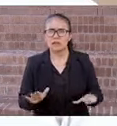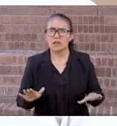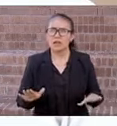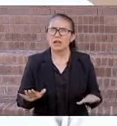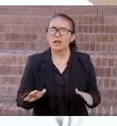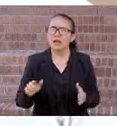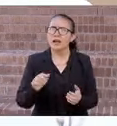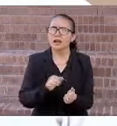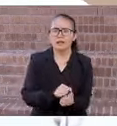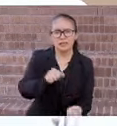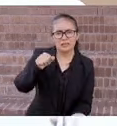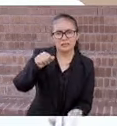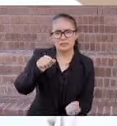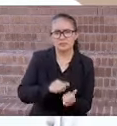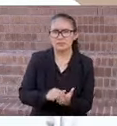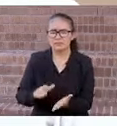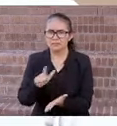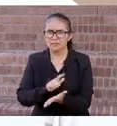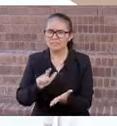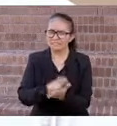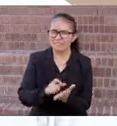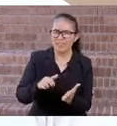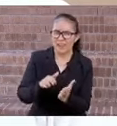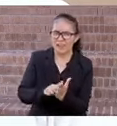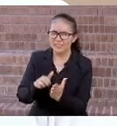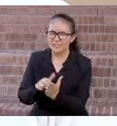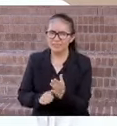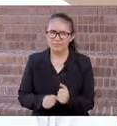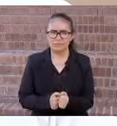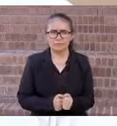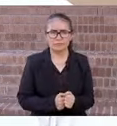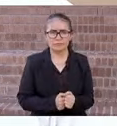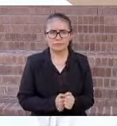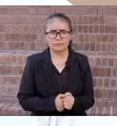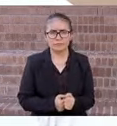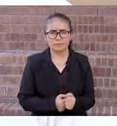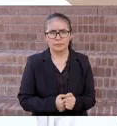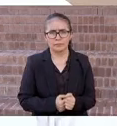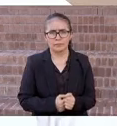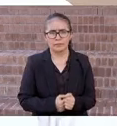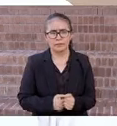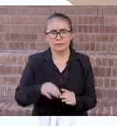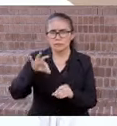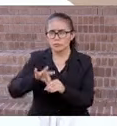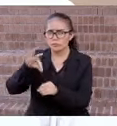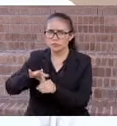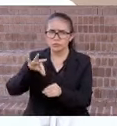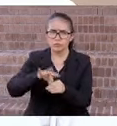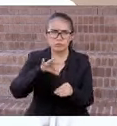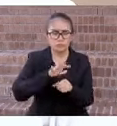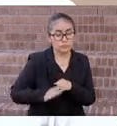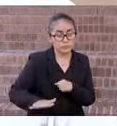la constitución se requieren las dos terceras partes de votos